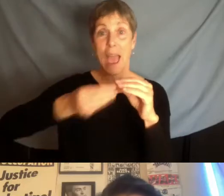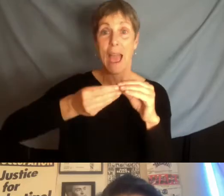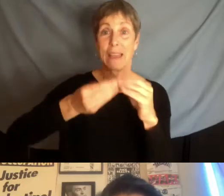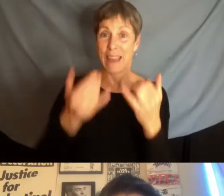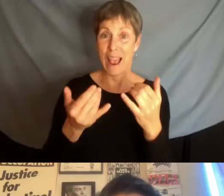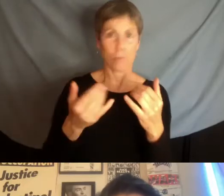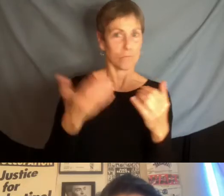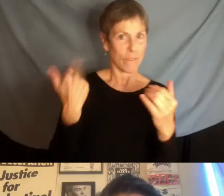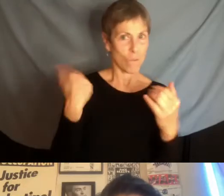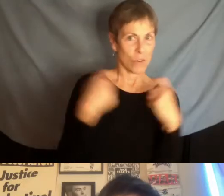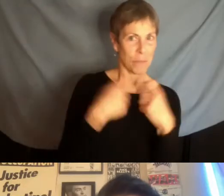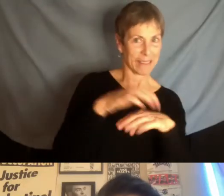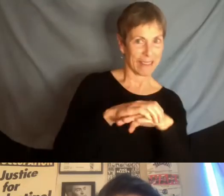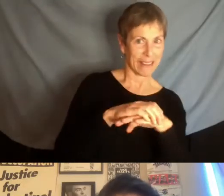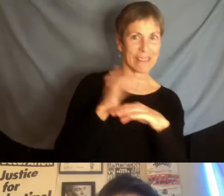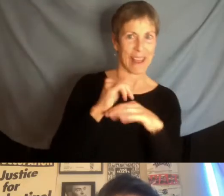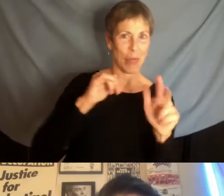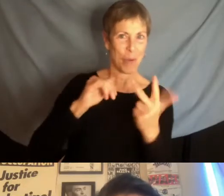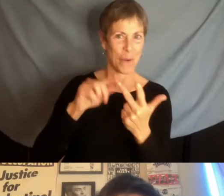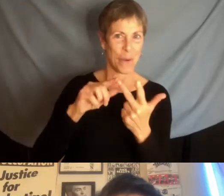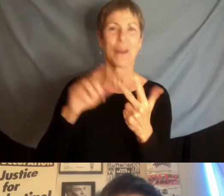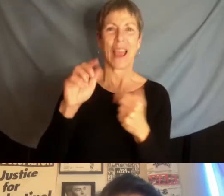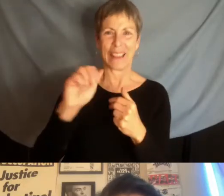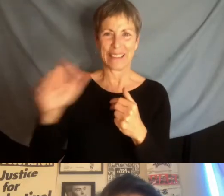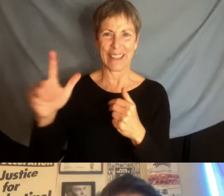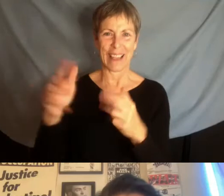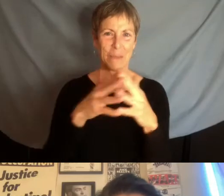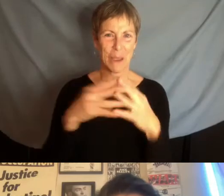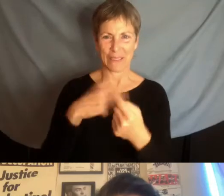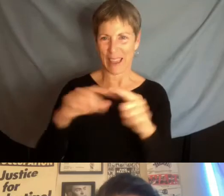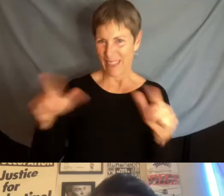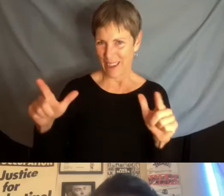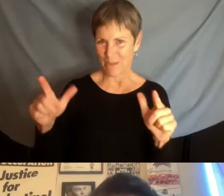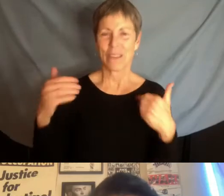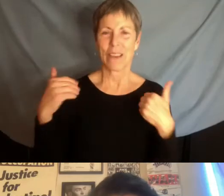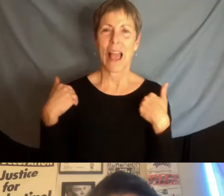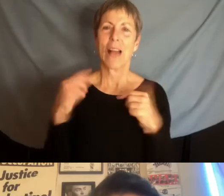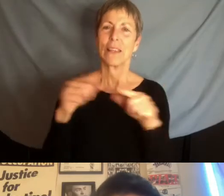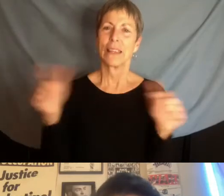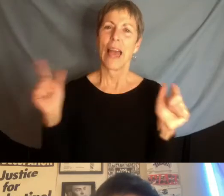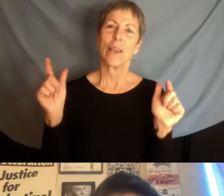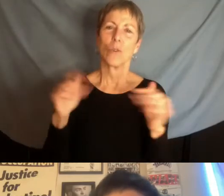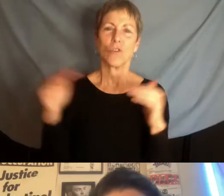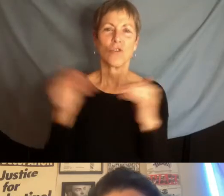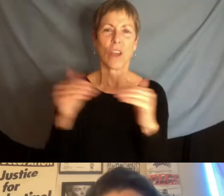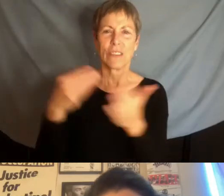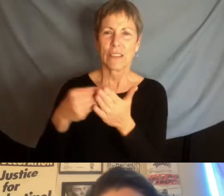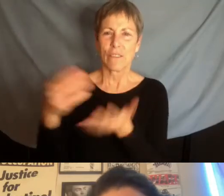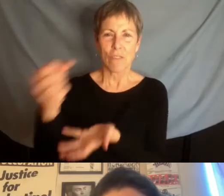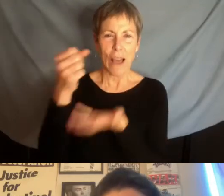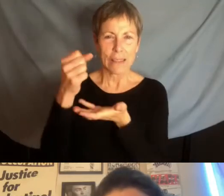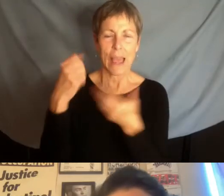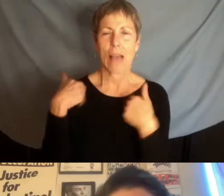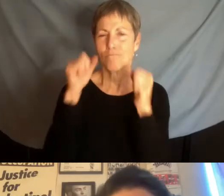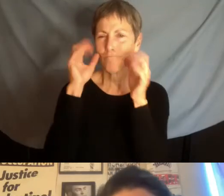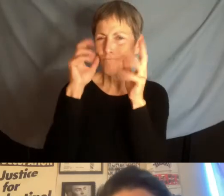idioma, no para solo incluir español e inglés, sino también lenguajes sordomudos de americano.